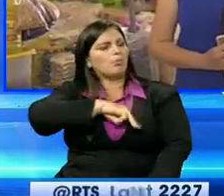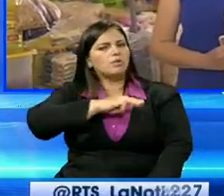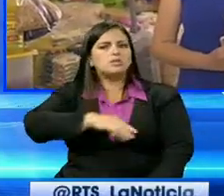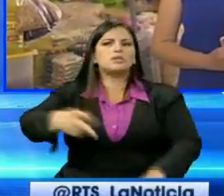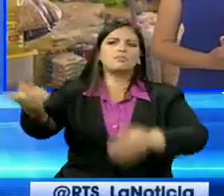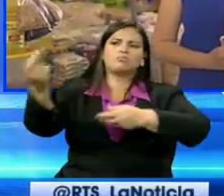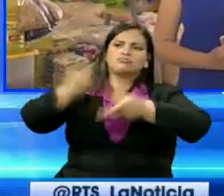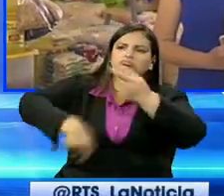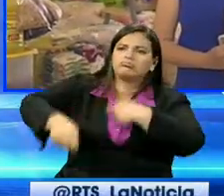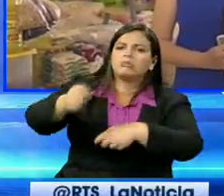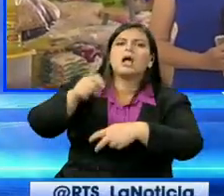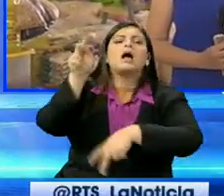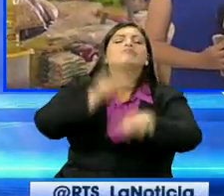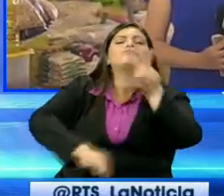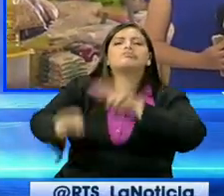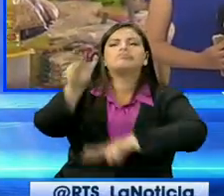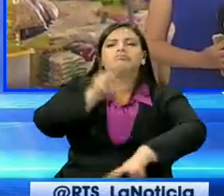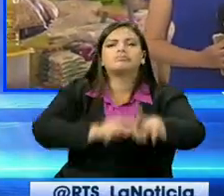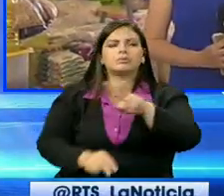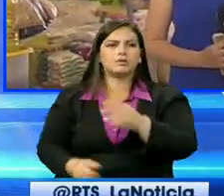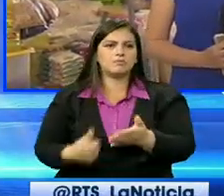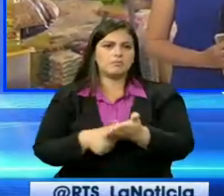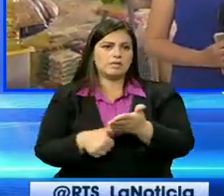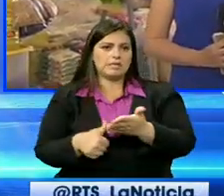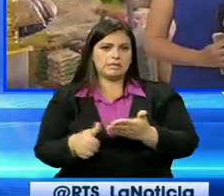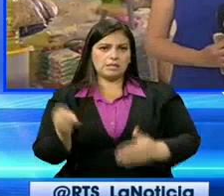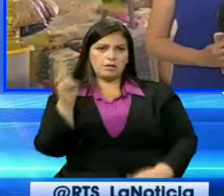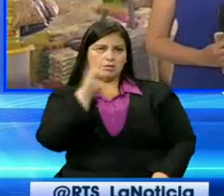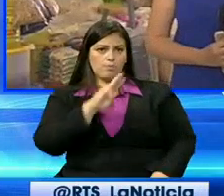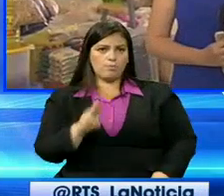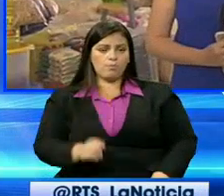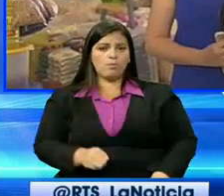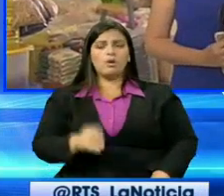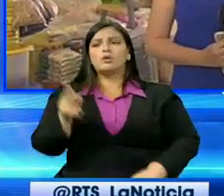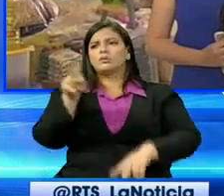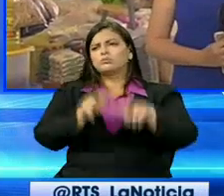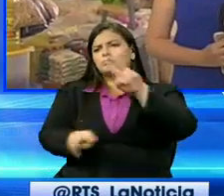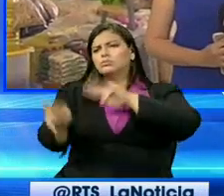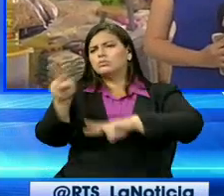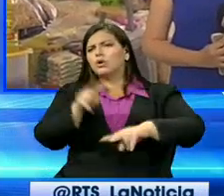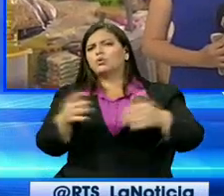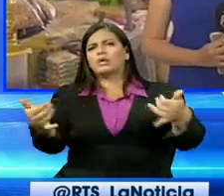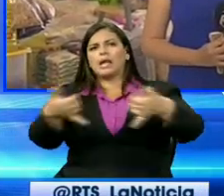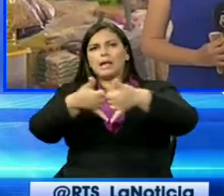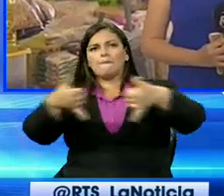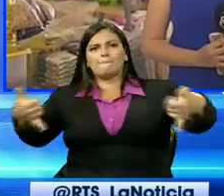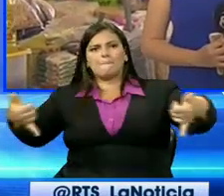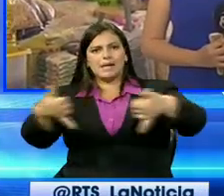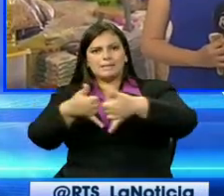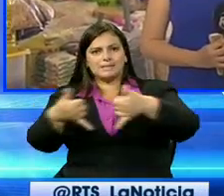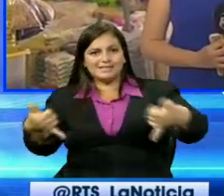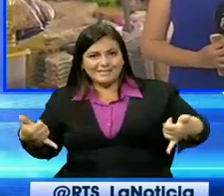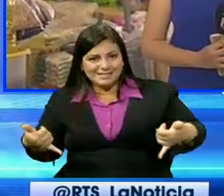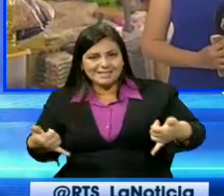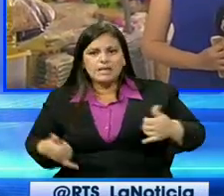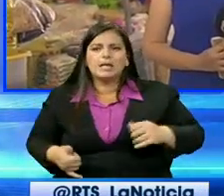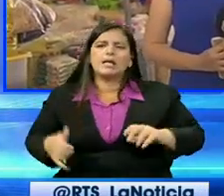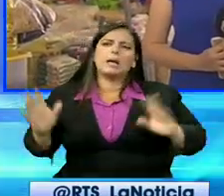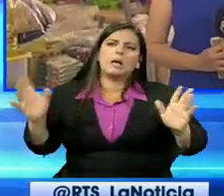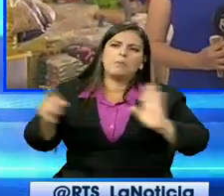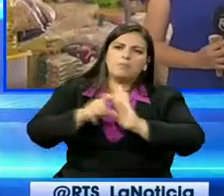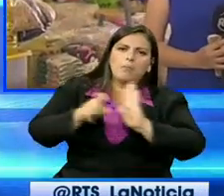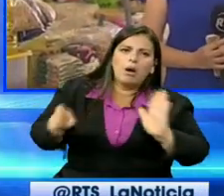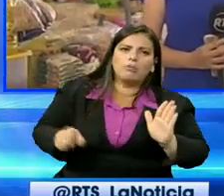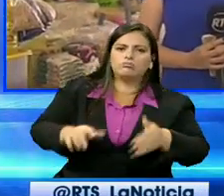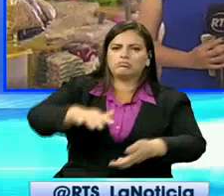agua. Así es. Salud también. También. Salud. Debería hacerse en la calle. Todavía no han eliminado la comisaría de salud, ¿no? No, para nada.